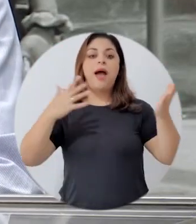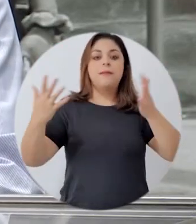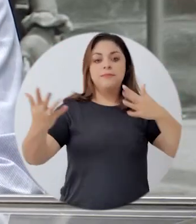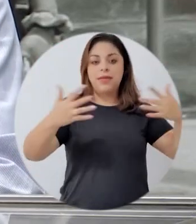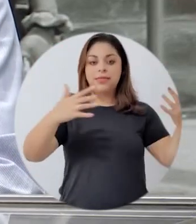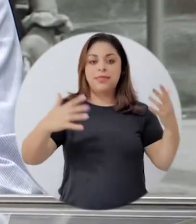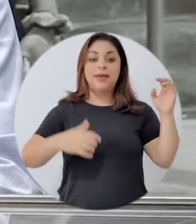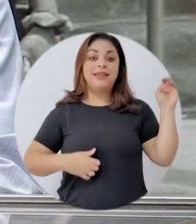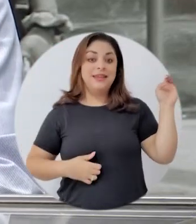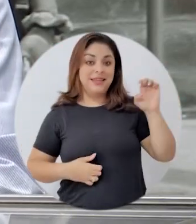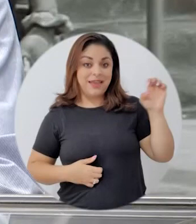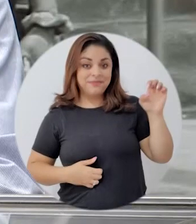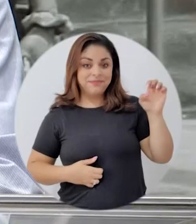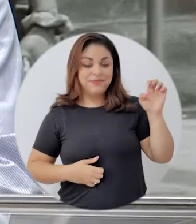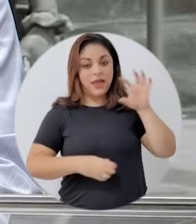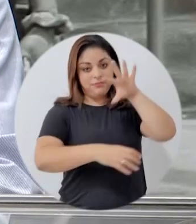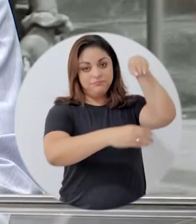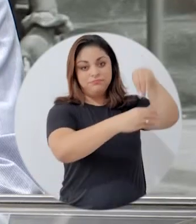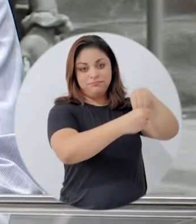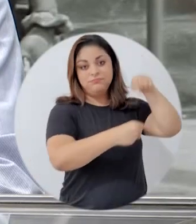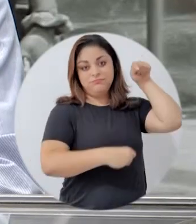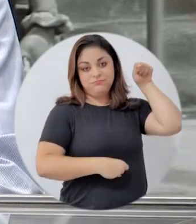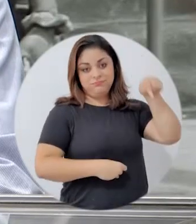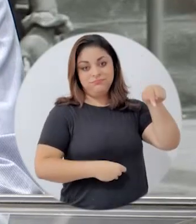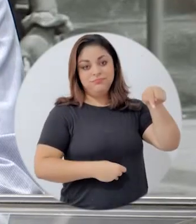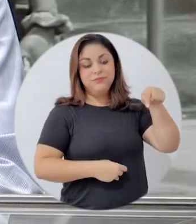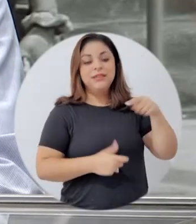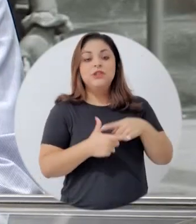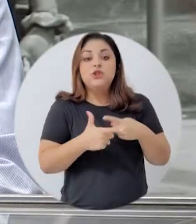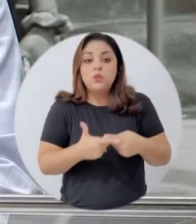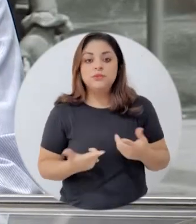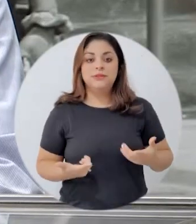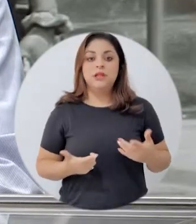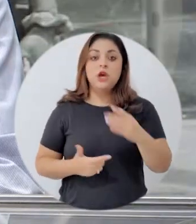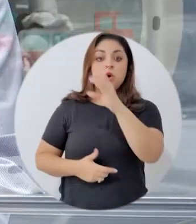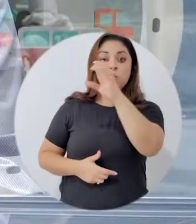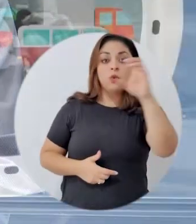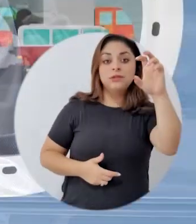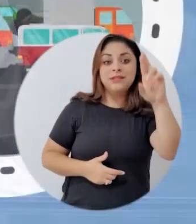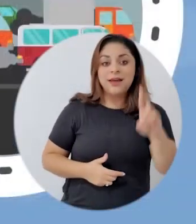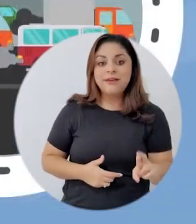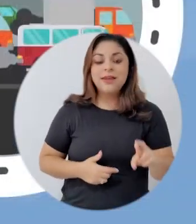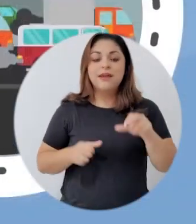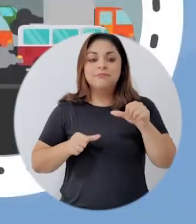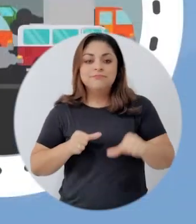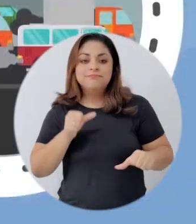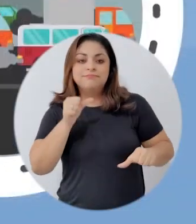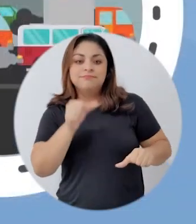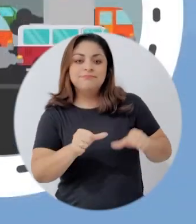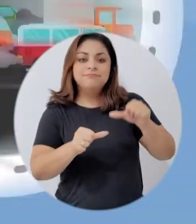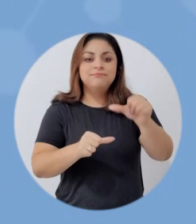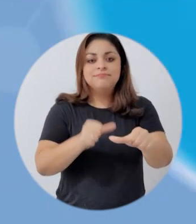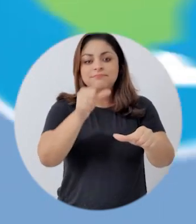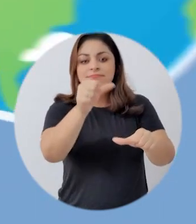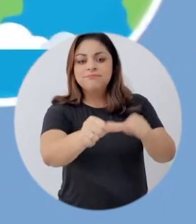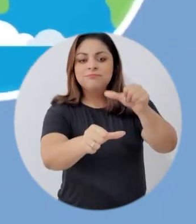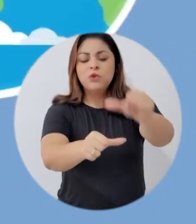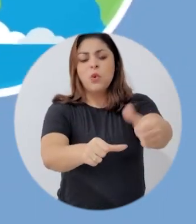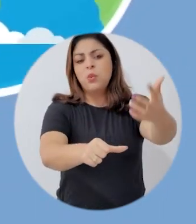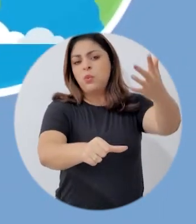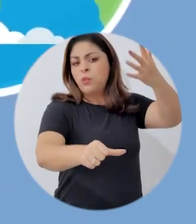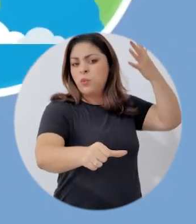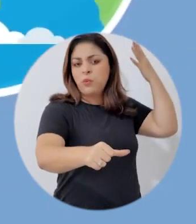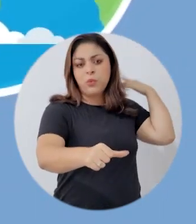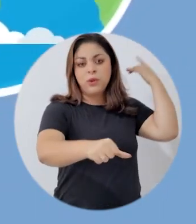Energía. Entonces, estos esfuerzos que ha realizado Costa Rica durante mucho tiempo se materializan en